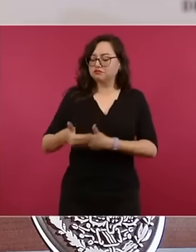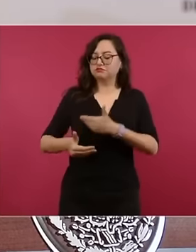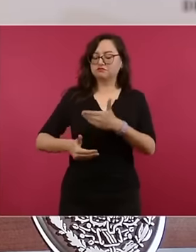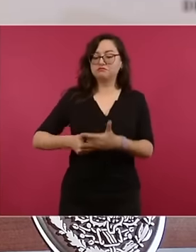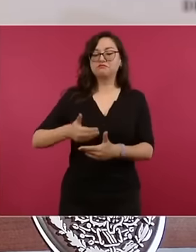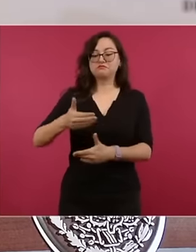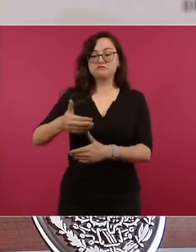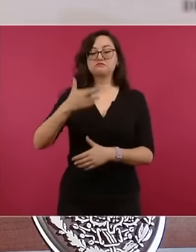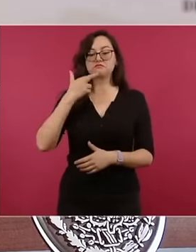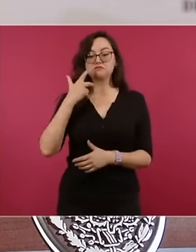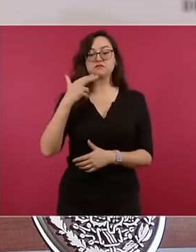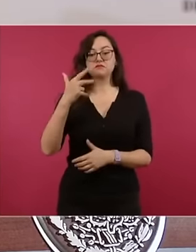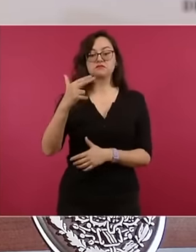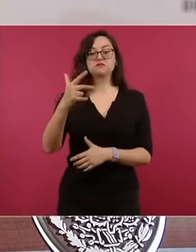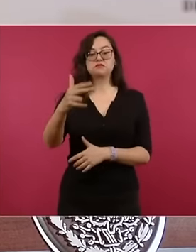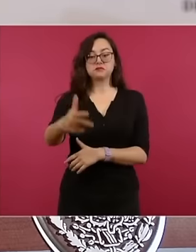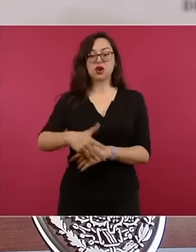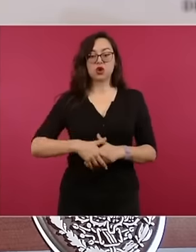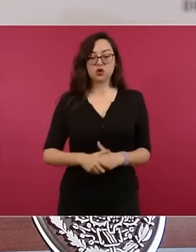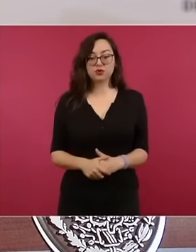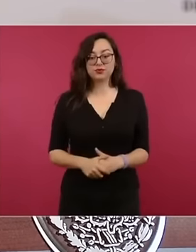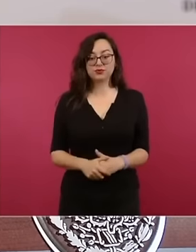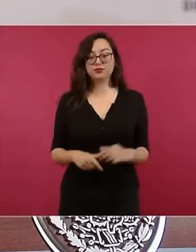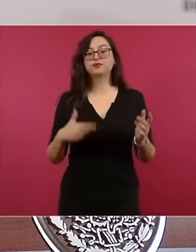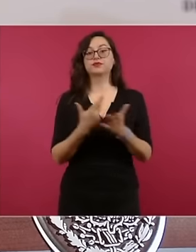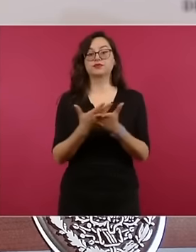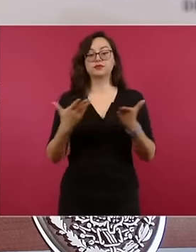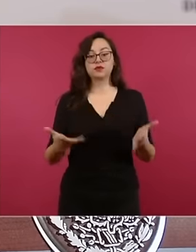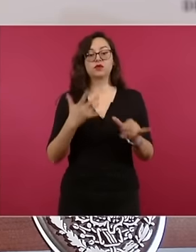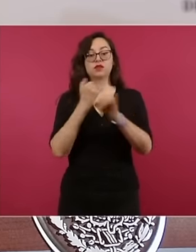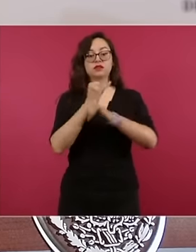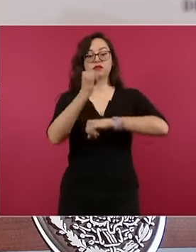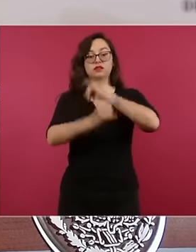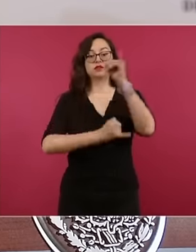México es un ejemplo a nivel mundial.